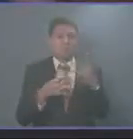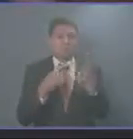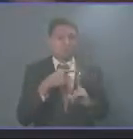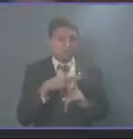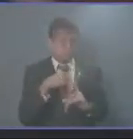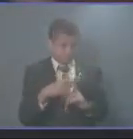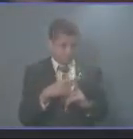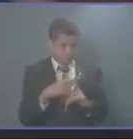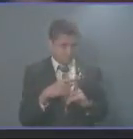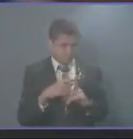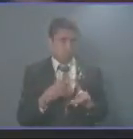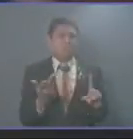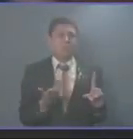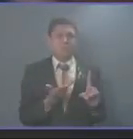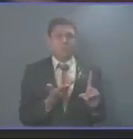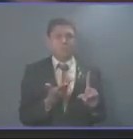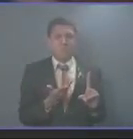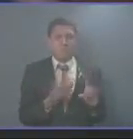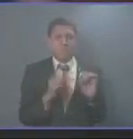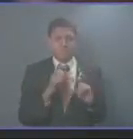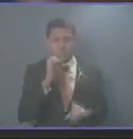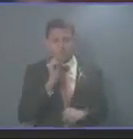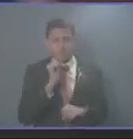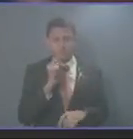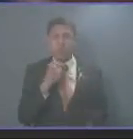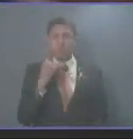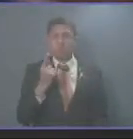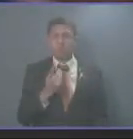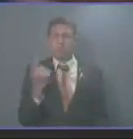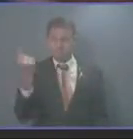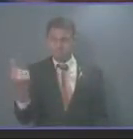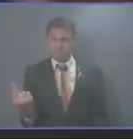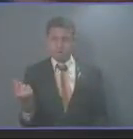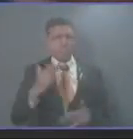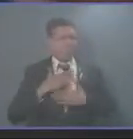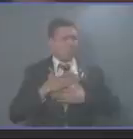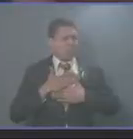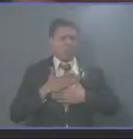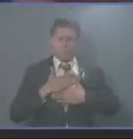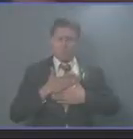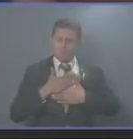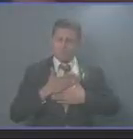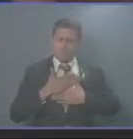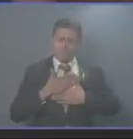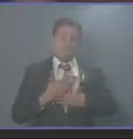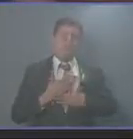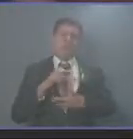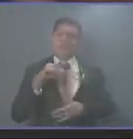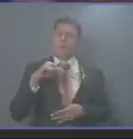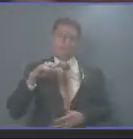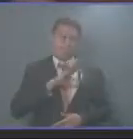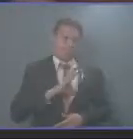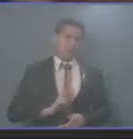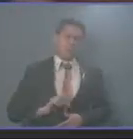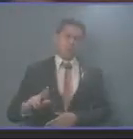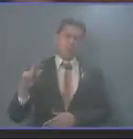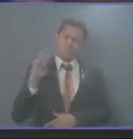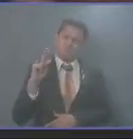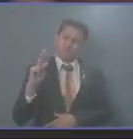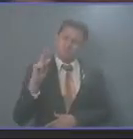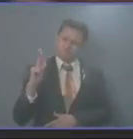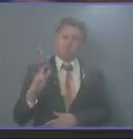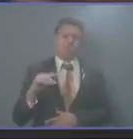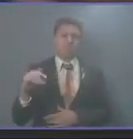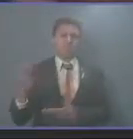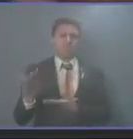favorable en el sentido de declararlo noble amigo de El Salvador en reconocimiento a los